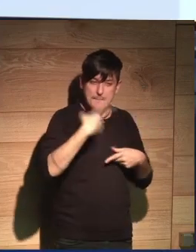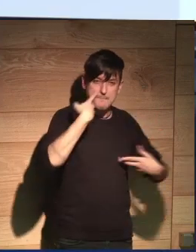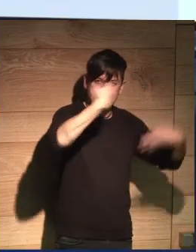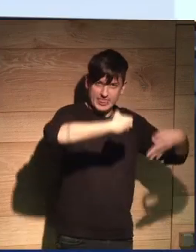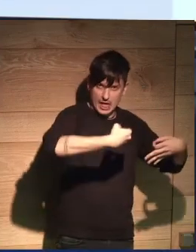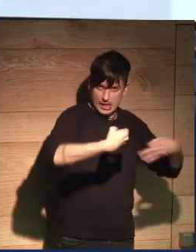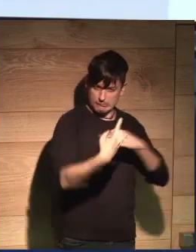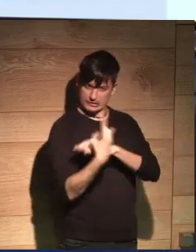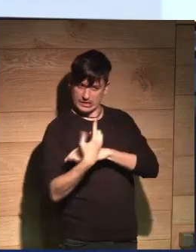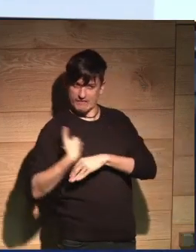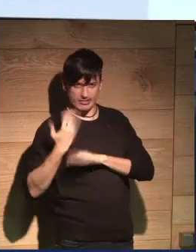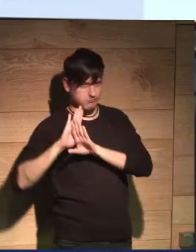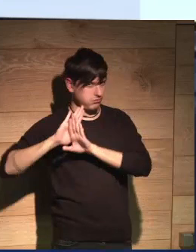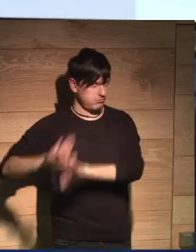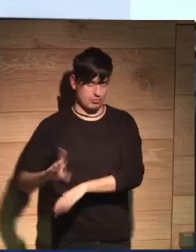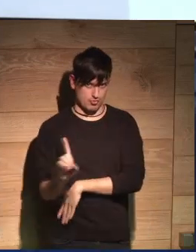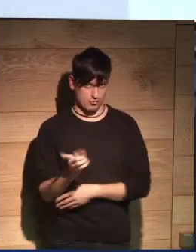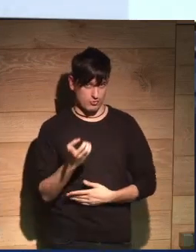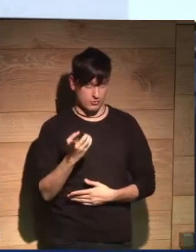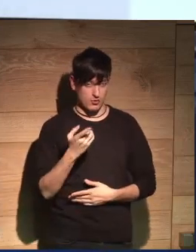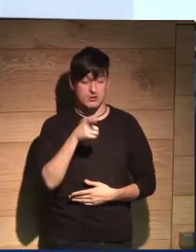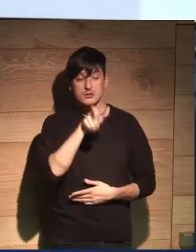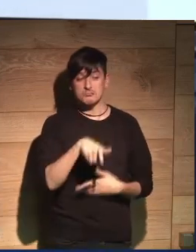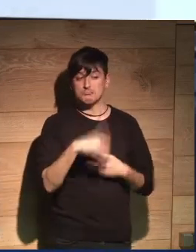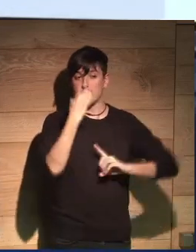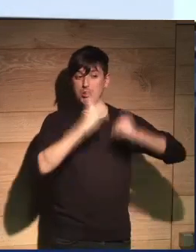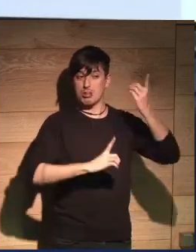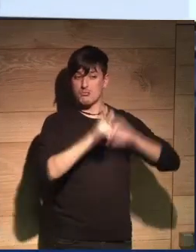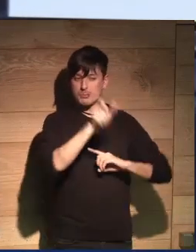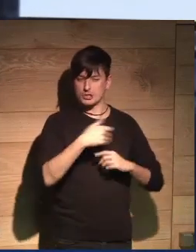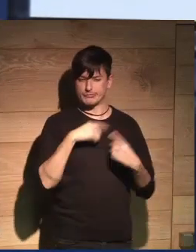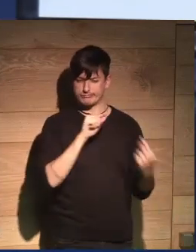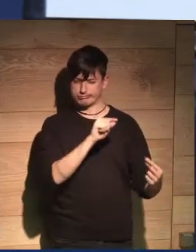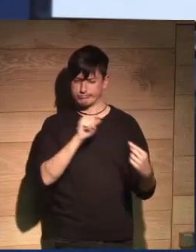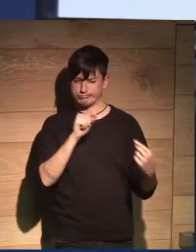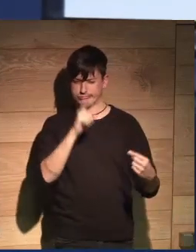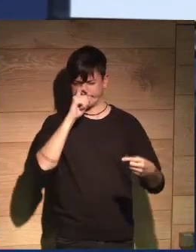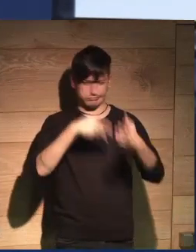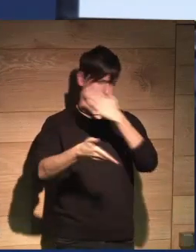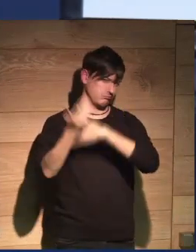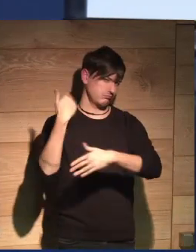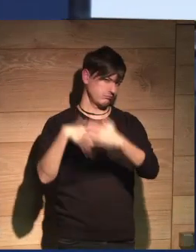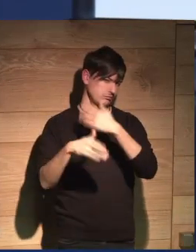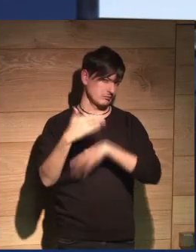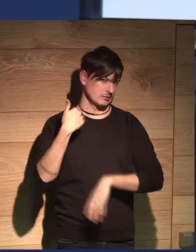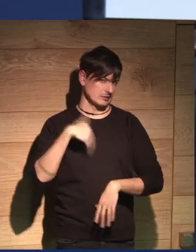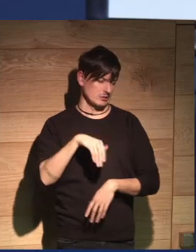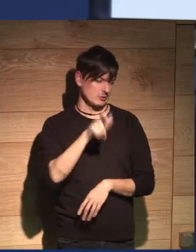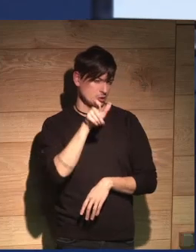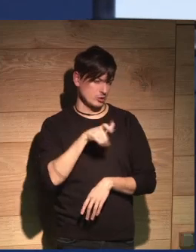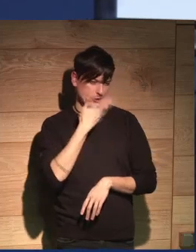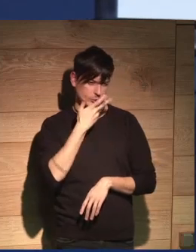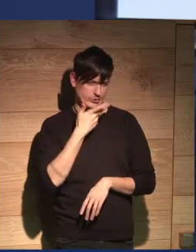fraude. Aquí el diálogo que hago es con una conocida persona con la que tuve un rifirrafe hace un tiempo, una